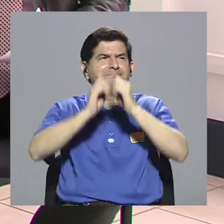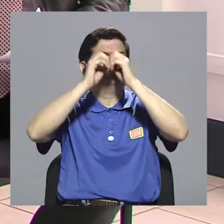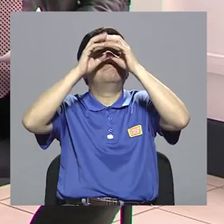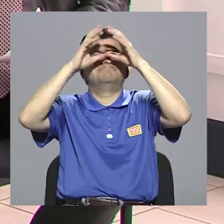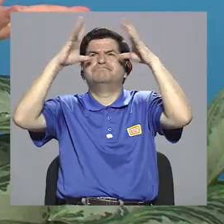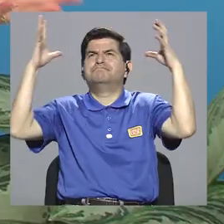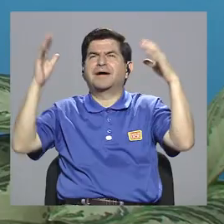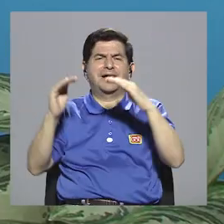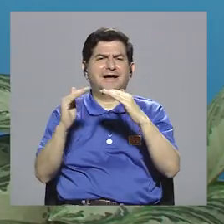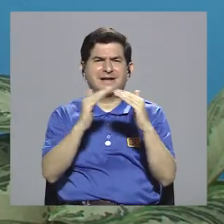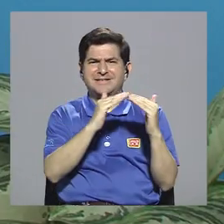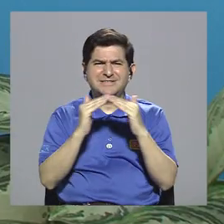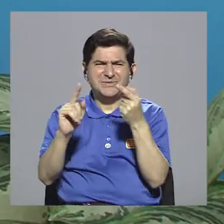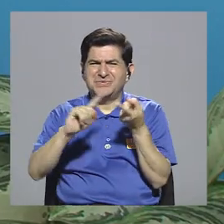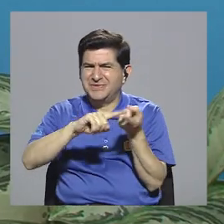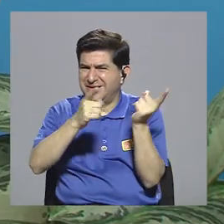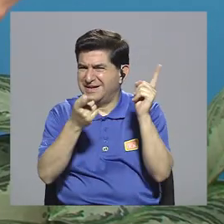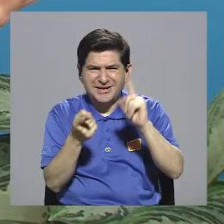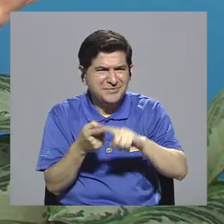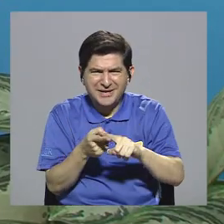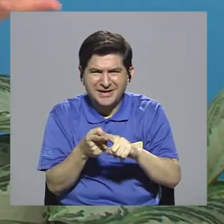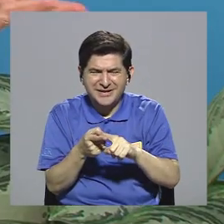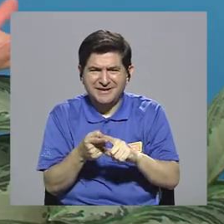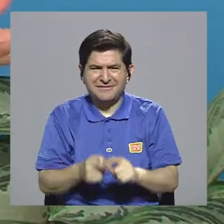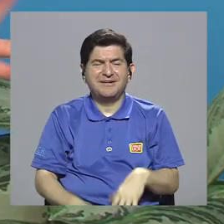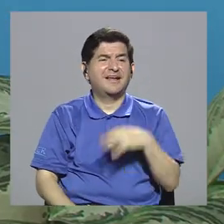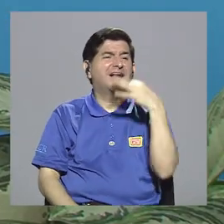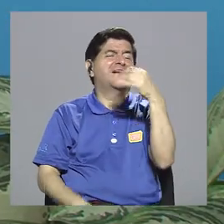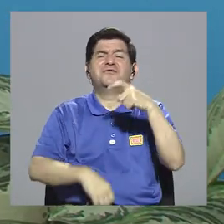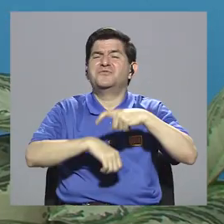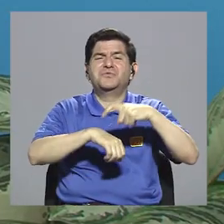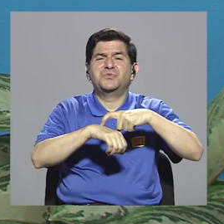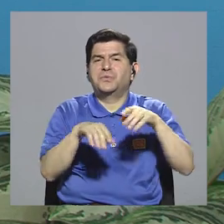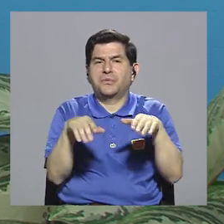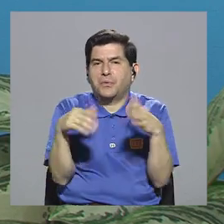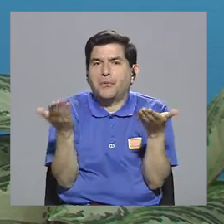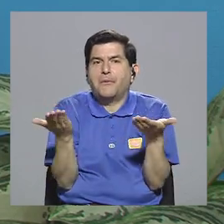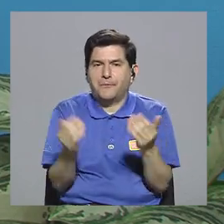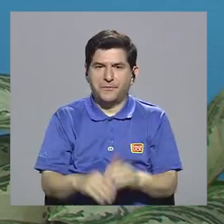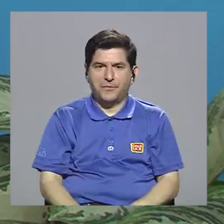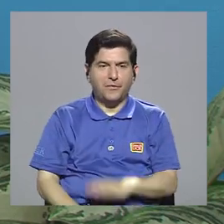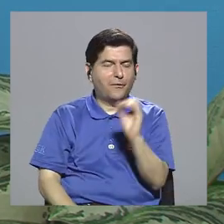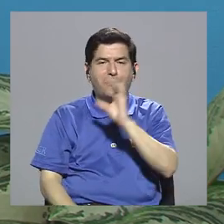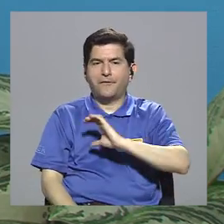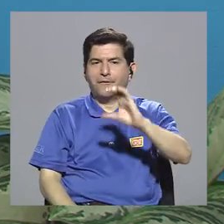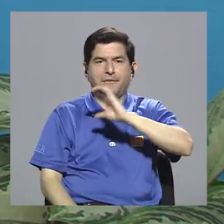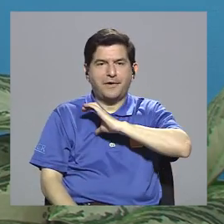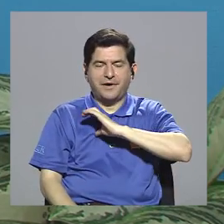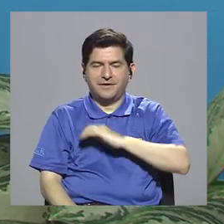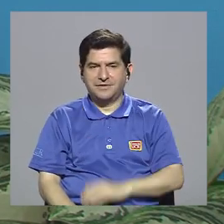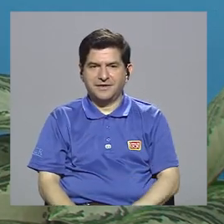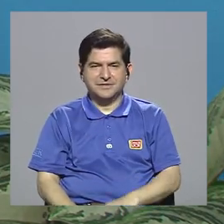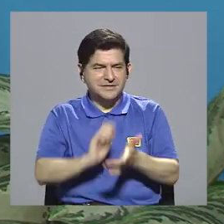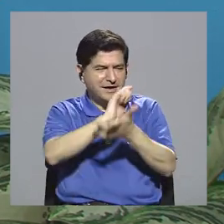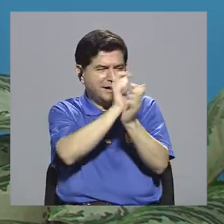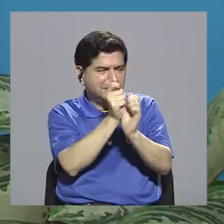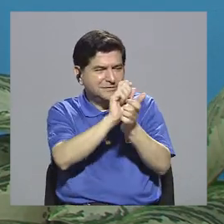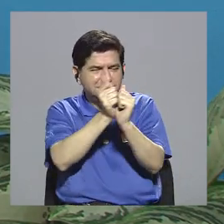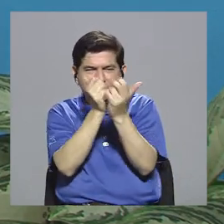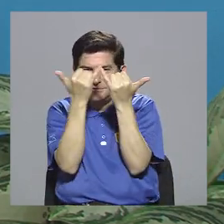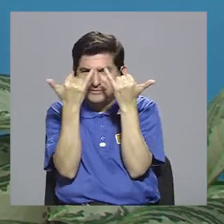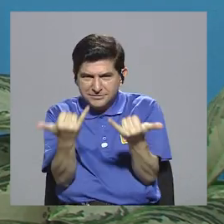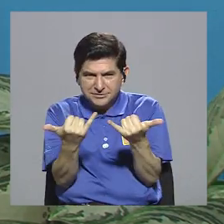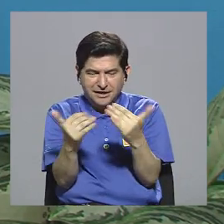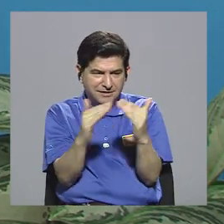entonces una ciudad amigable en el futuro o que qué aspectos podríamos ir cambiando